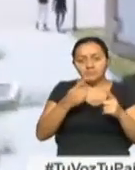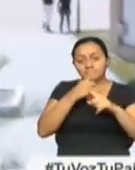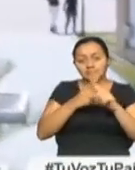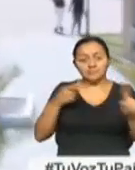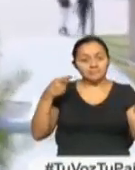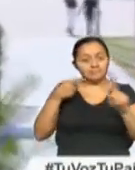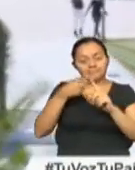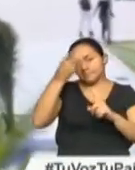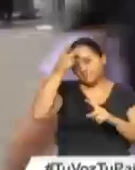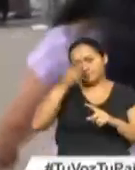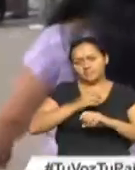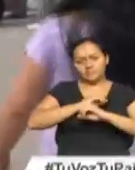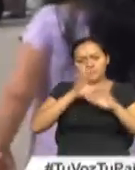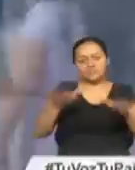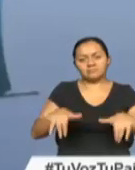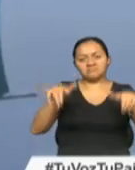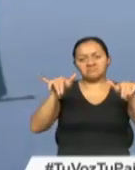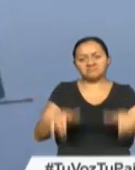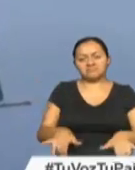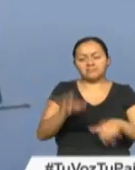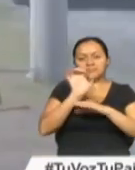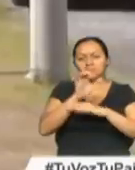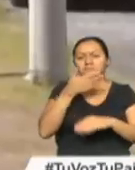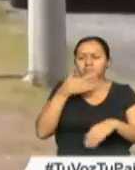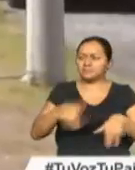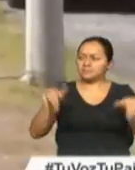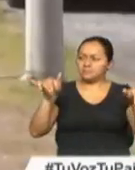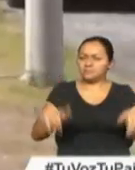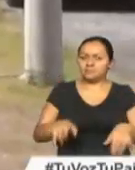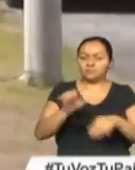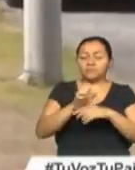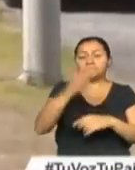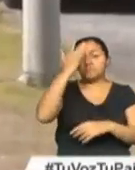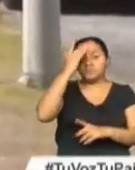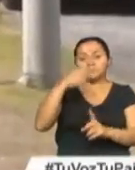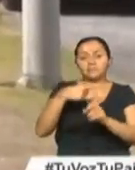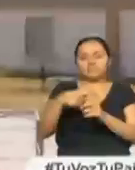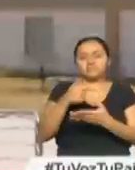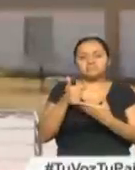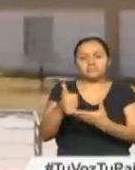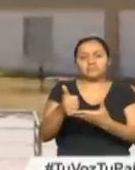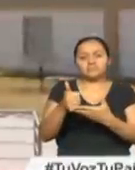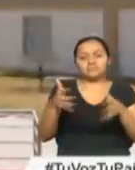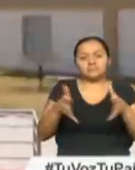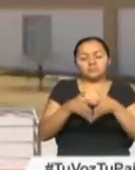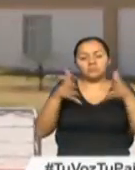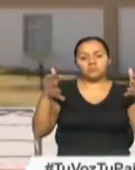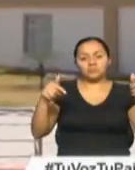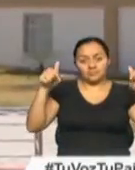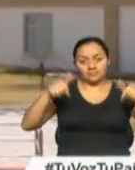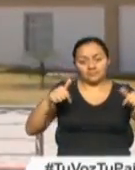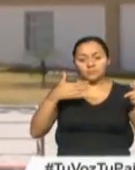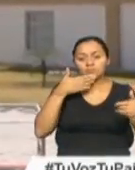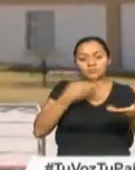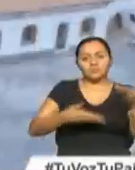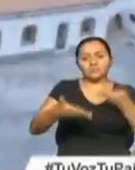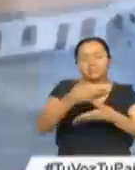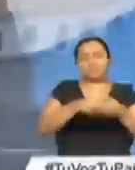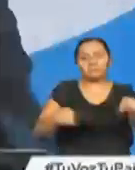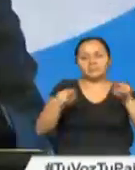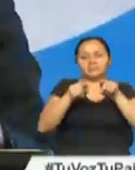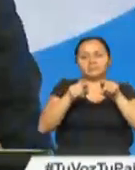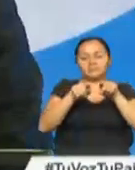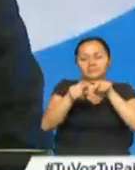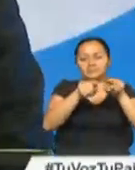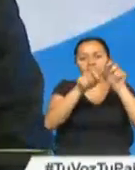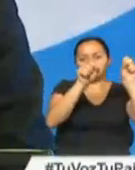tomaron la decisión de asentarse acá en Ecuador por las ventajas que se han dado en términos competitivos.